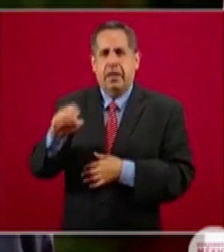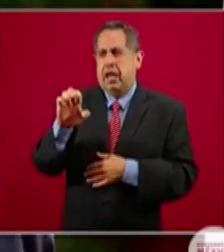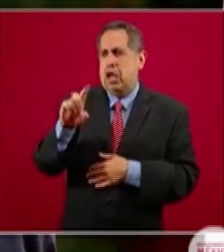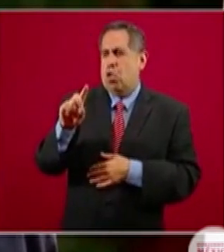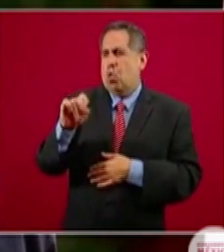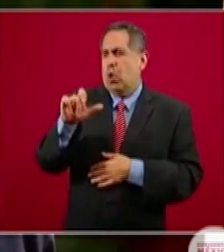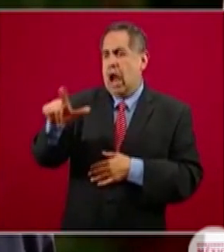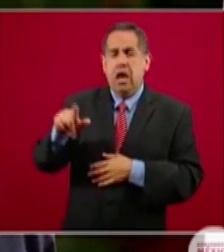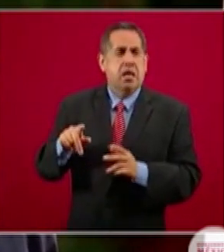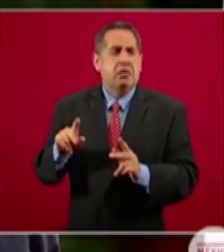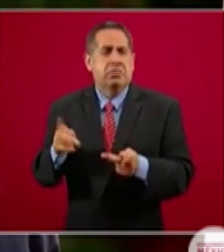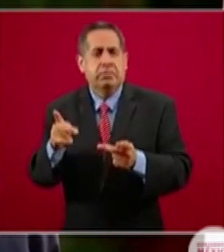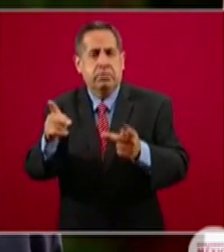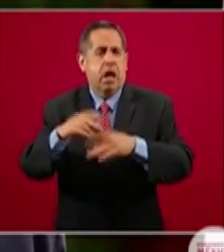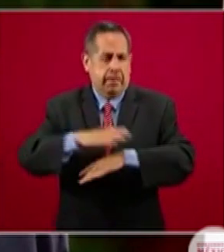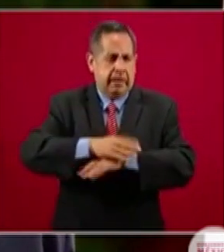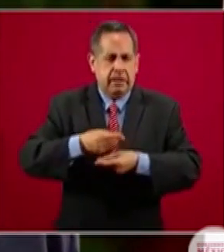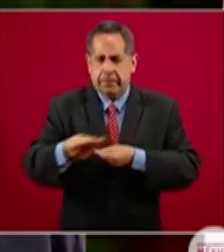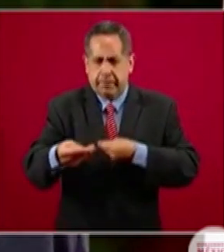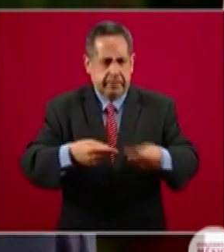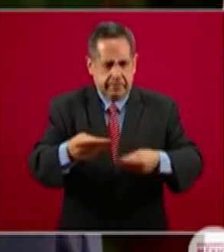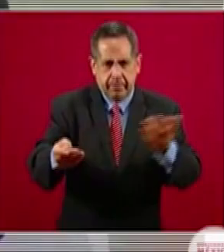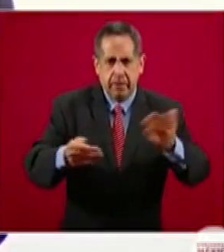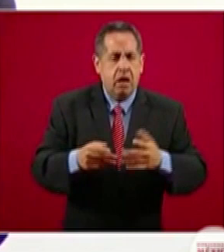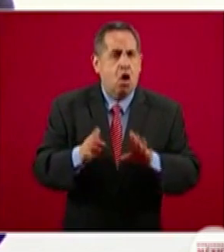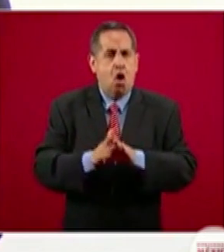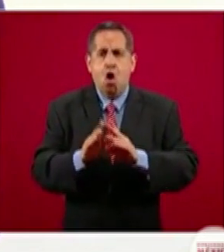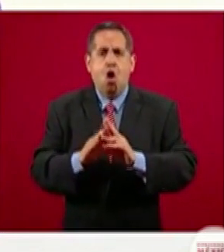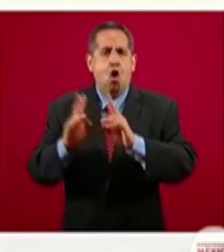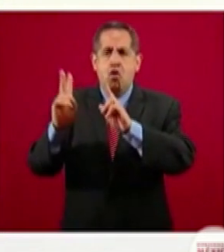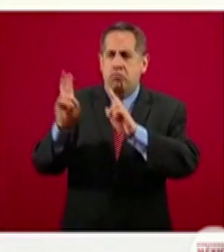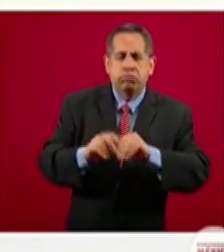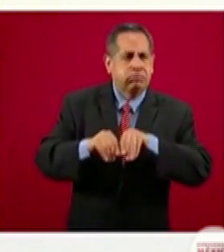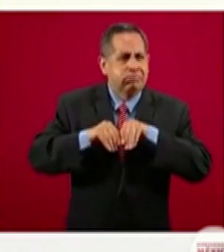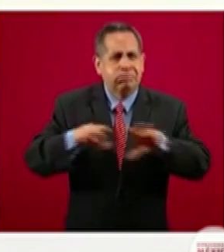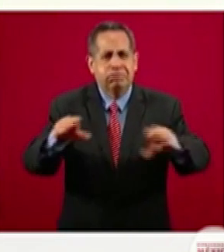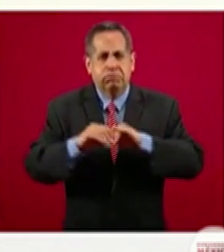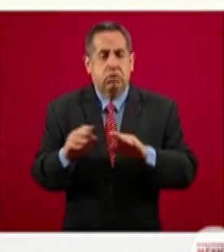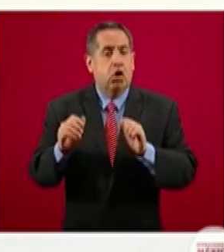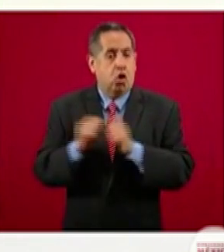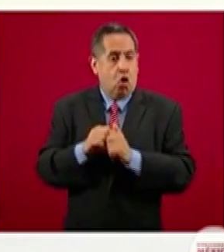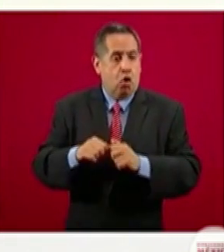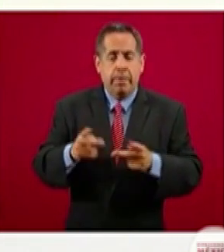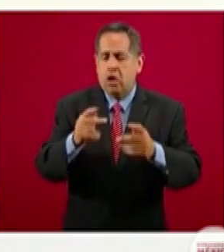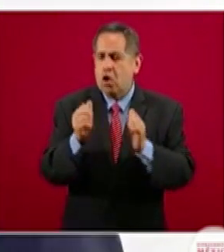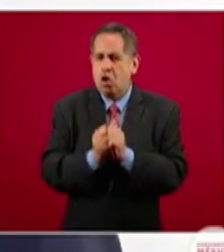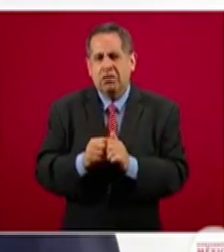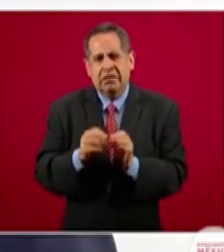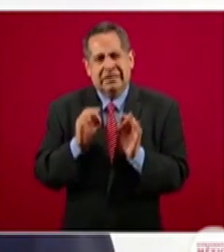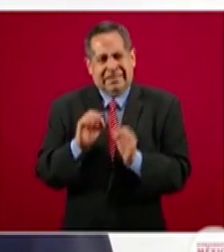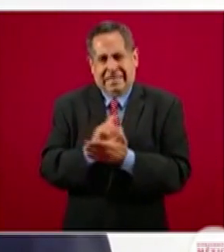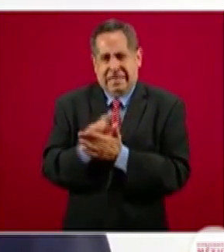con venta en mostrador y absolutas condiciones sanitarias.